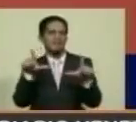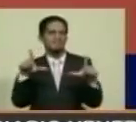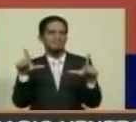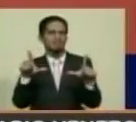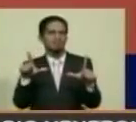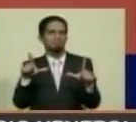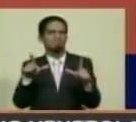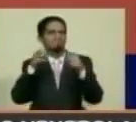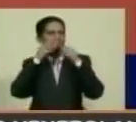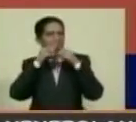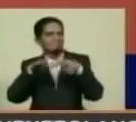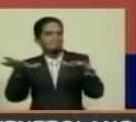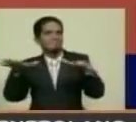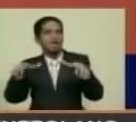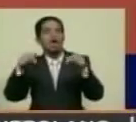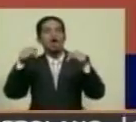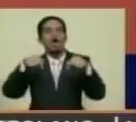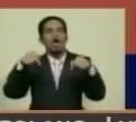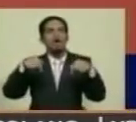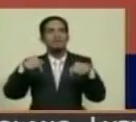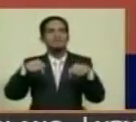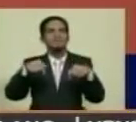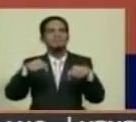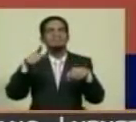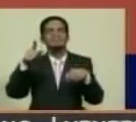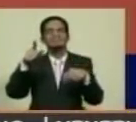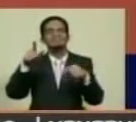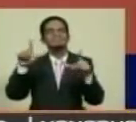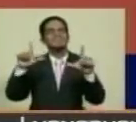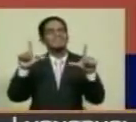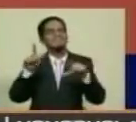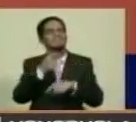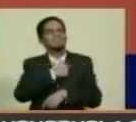incluso los medios, hoy un medio amarillista español,